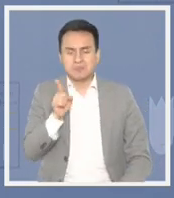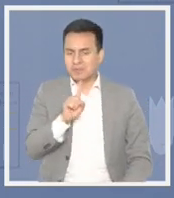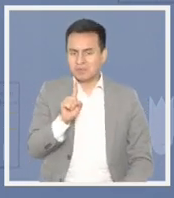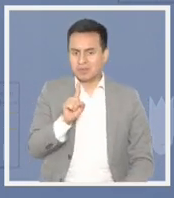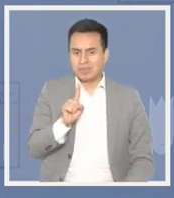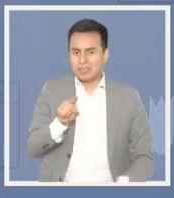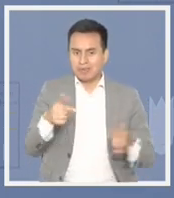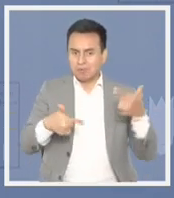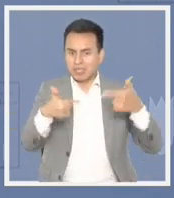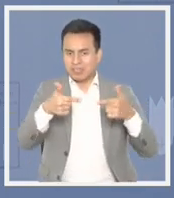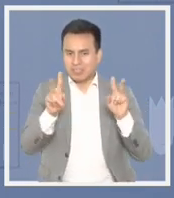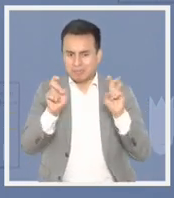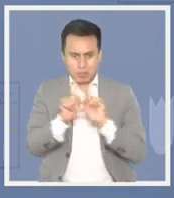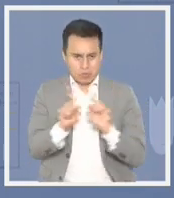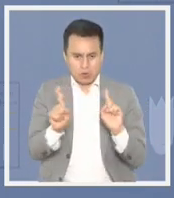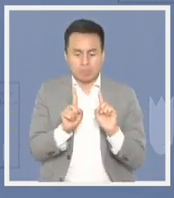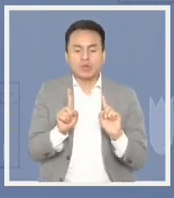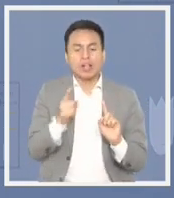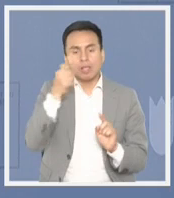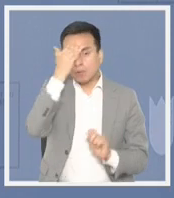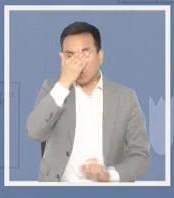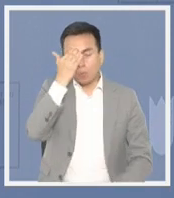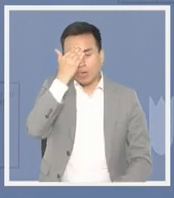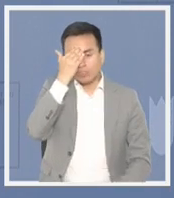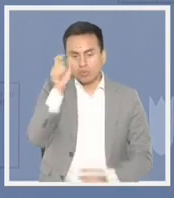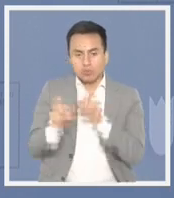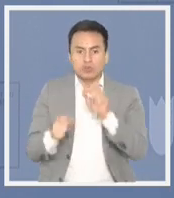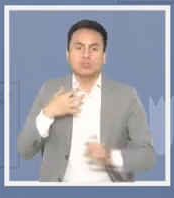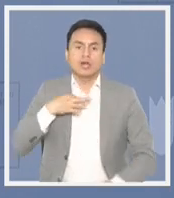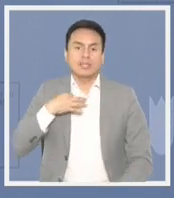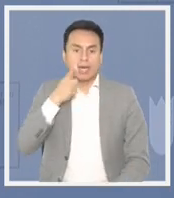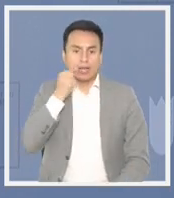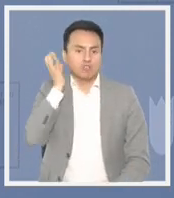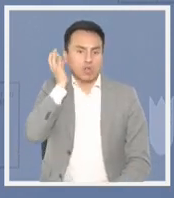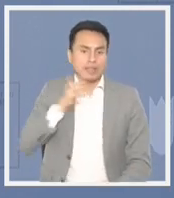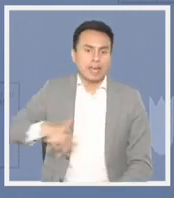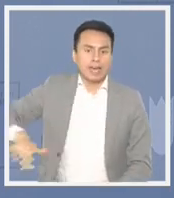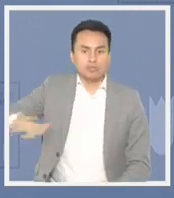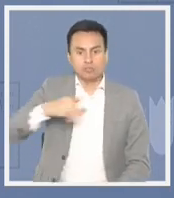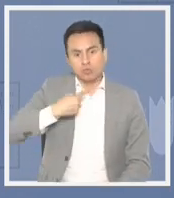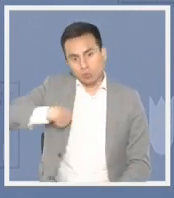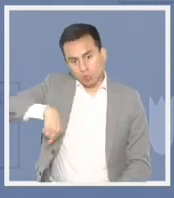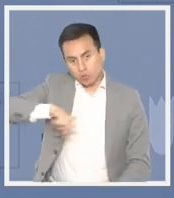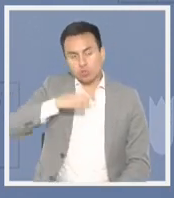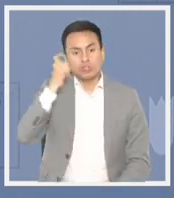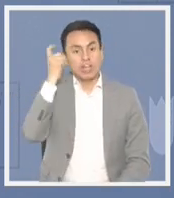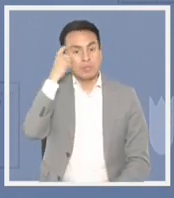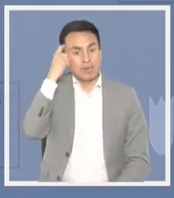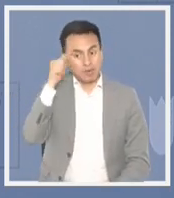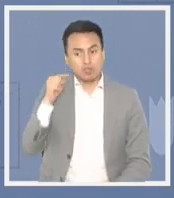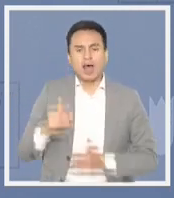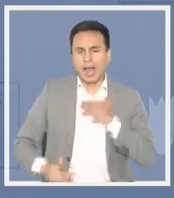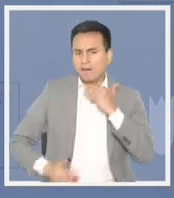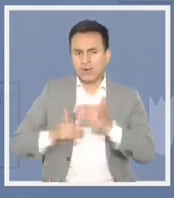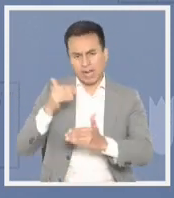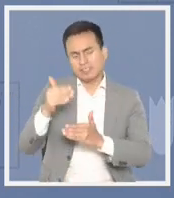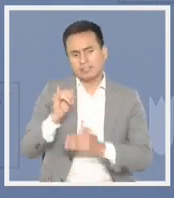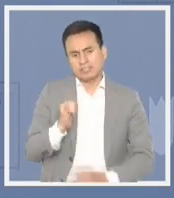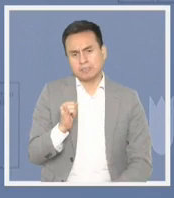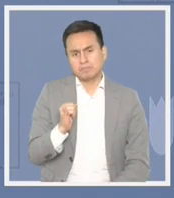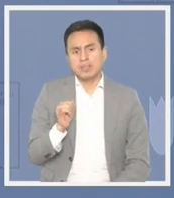en la esfera política. Esto es una preocupación de los ciudadanos y ciudadanas y nosotros esperamos que esto avance por